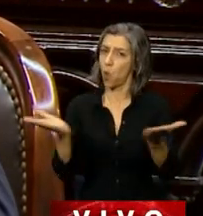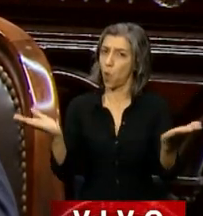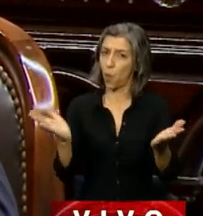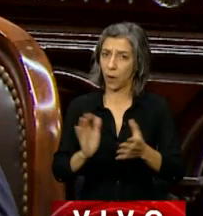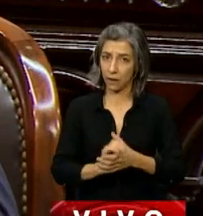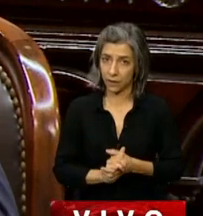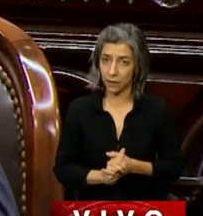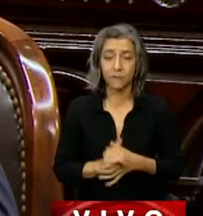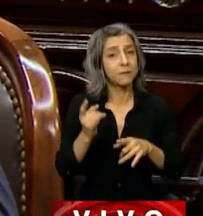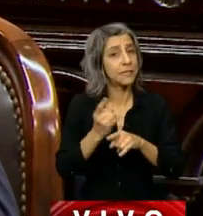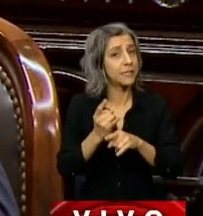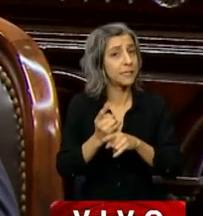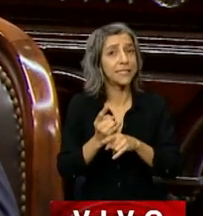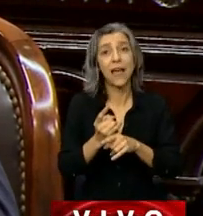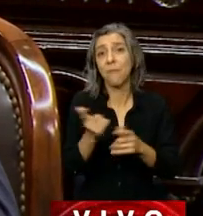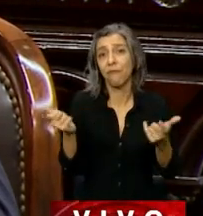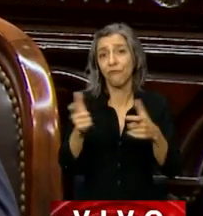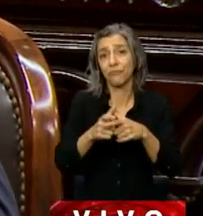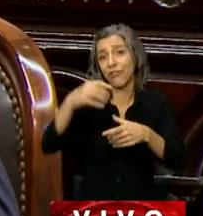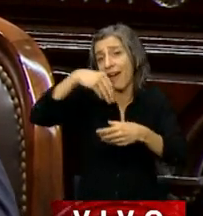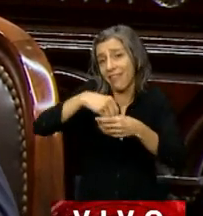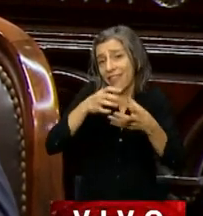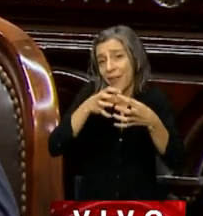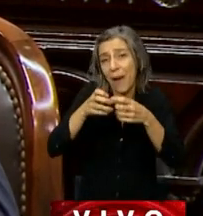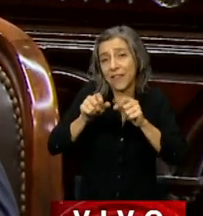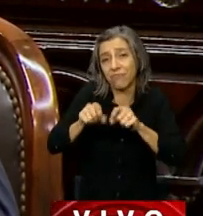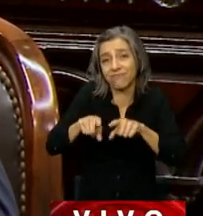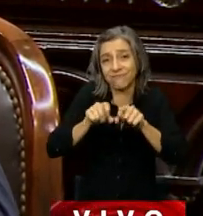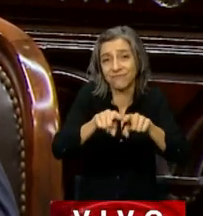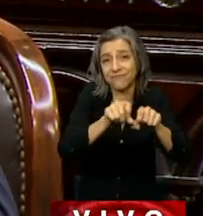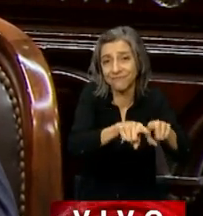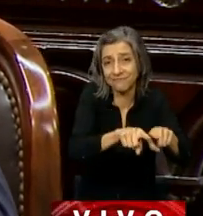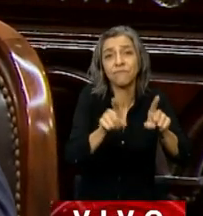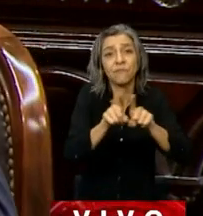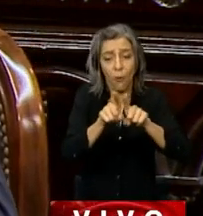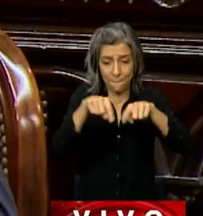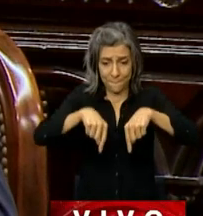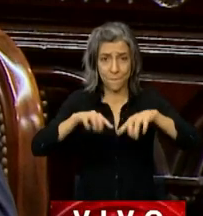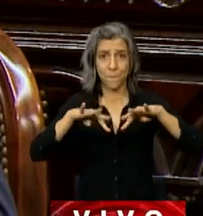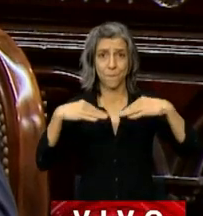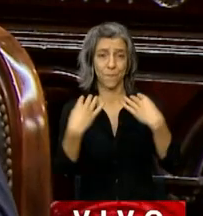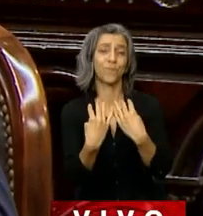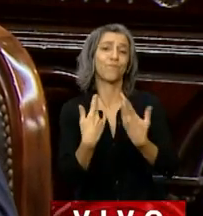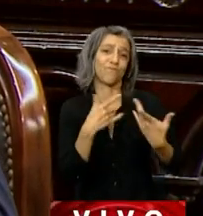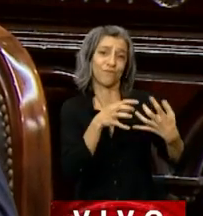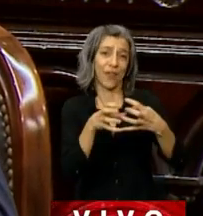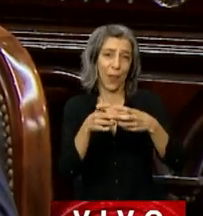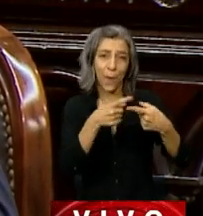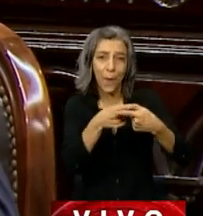el debate que se da en las comisiones, pero que también se da acá en este recinto, pero como le